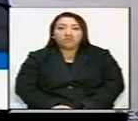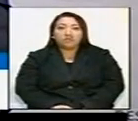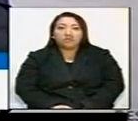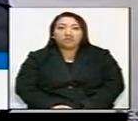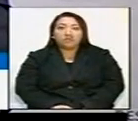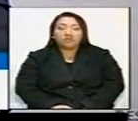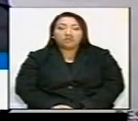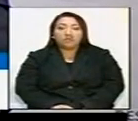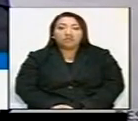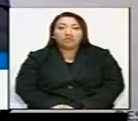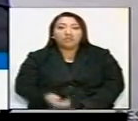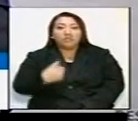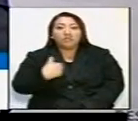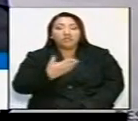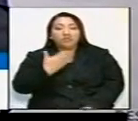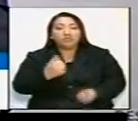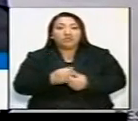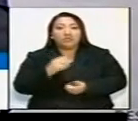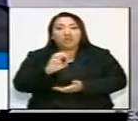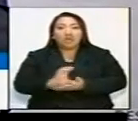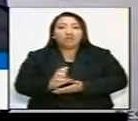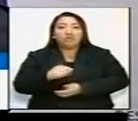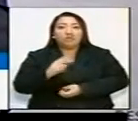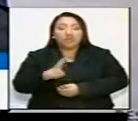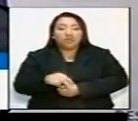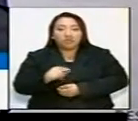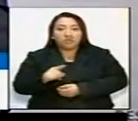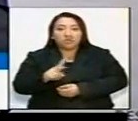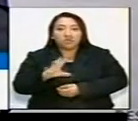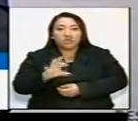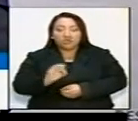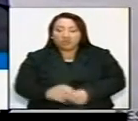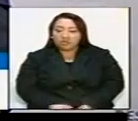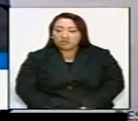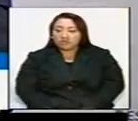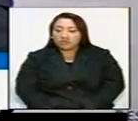$80,000 mejor incluso en lo que es per cápita para el 2050.